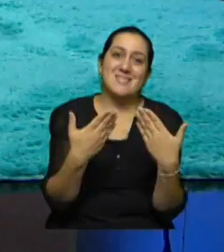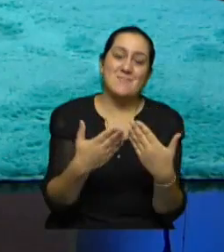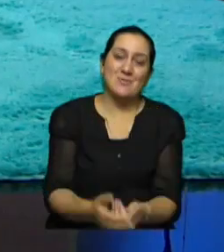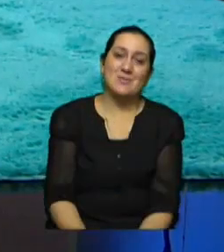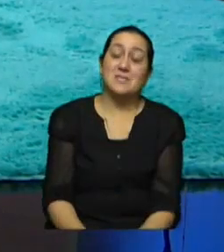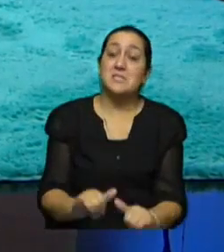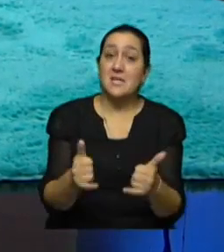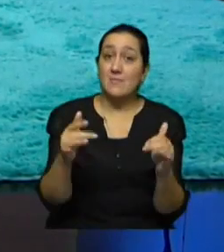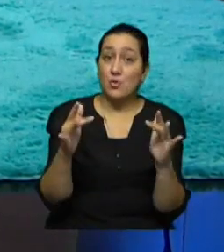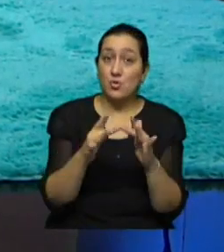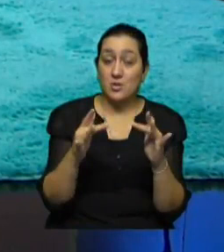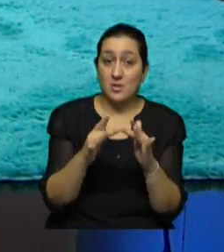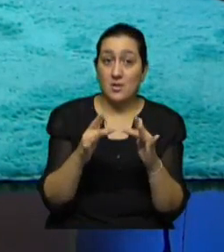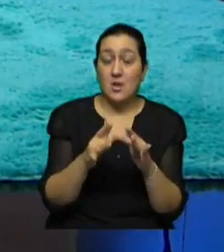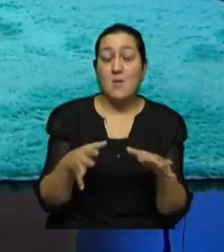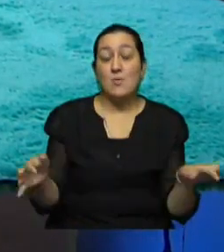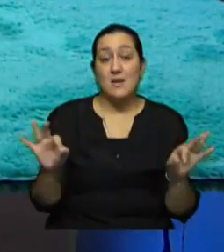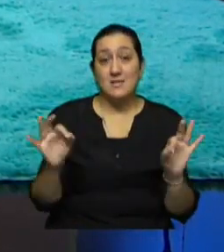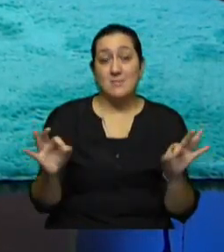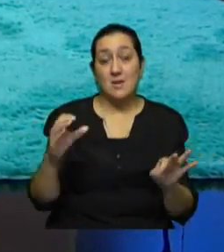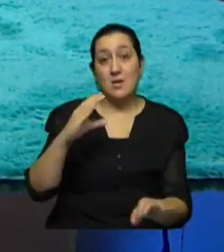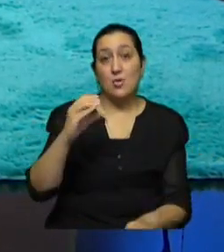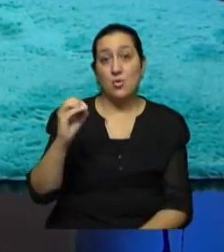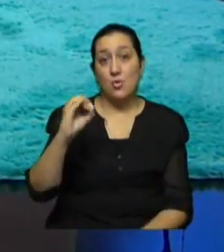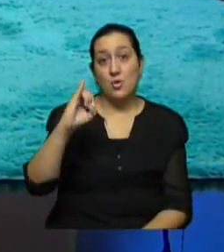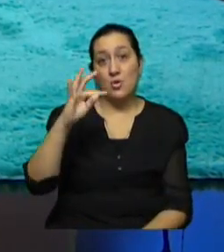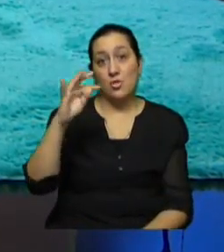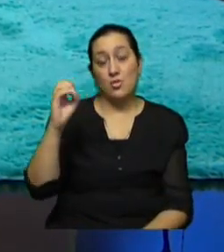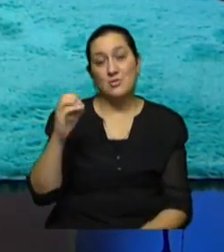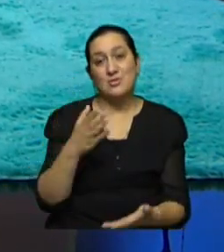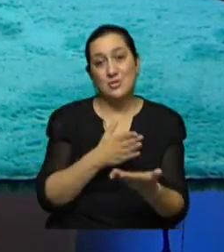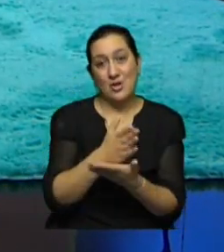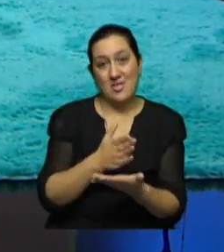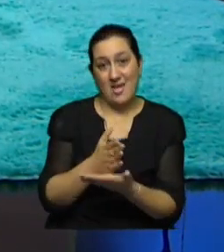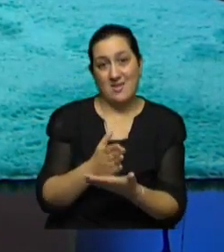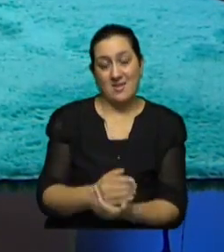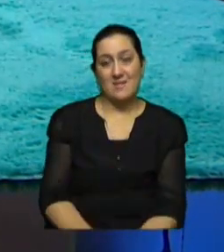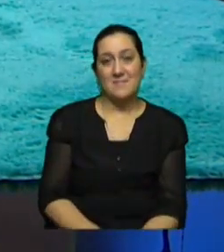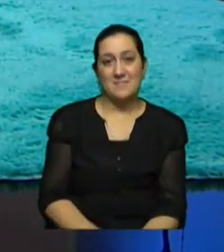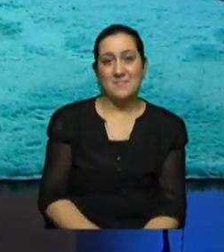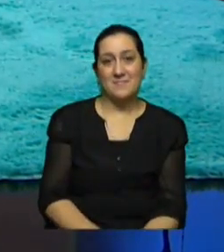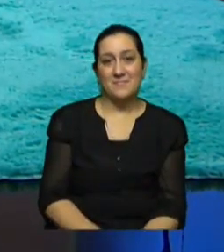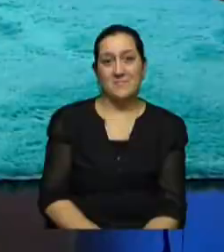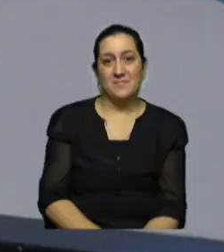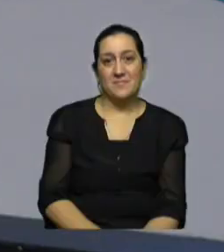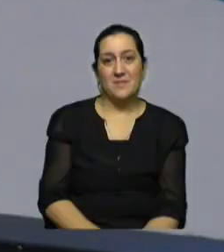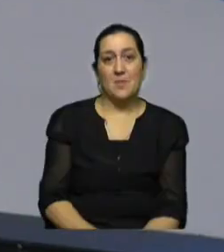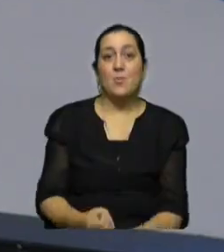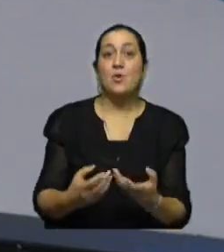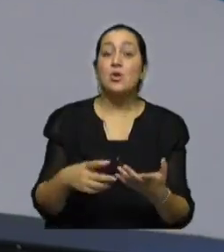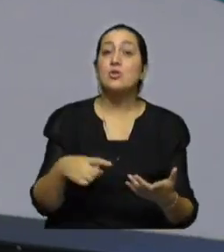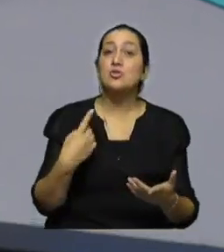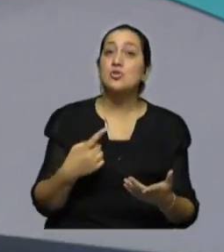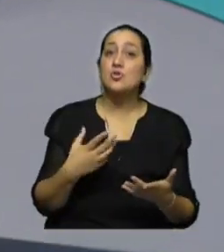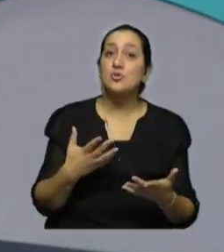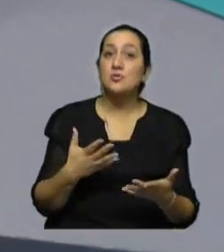en contacto porque las Coitos son muy solidarias y no dudo que organicemos algo. Lo que necesites. Gracias, muchas gracias. ¿Nosotros qué hacemos? ¿Me voy?